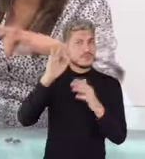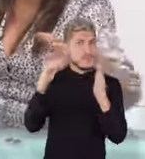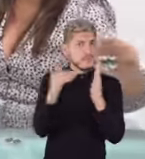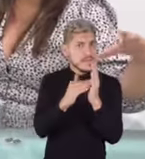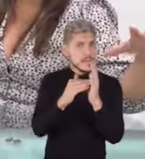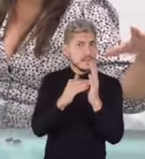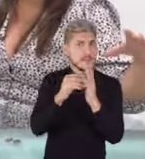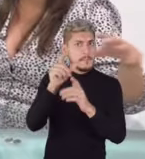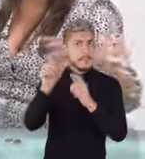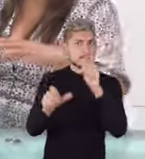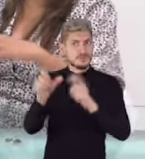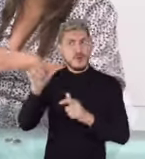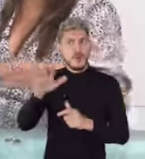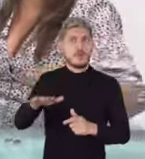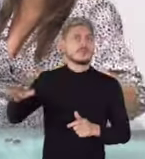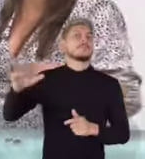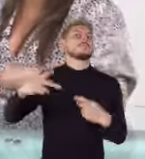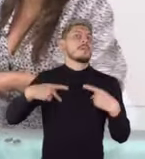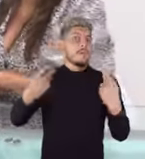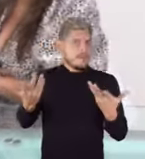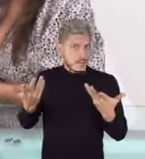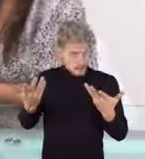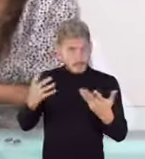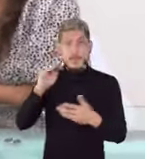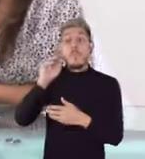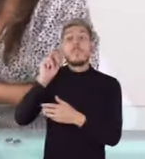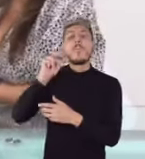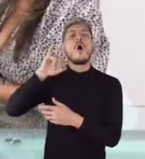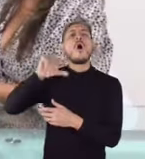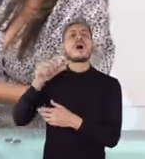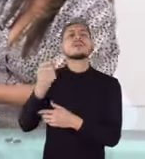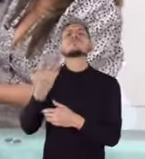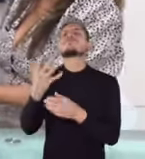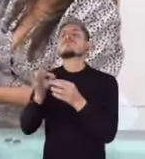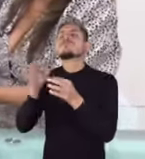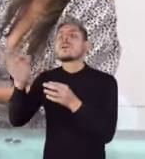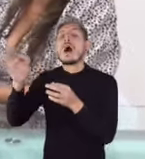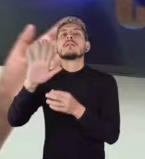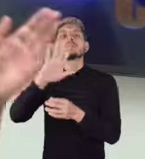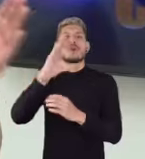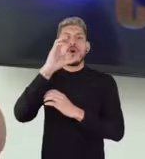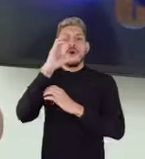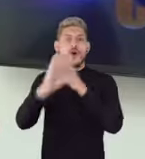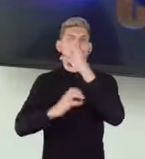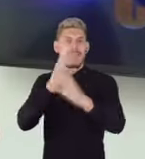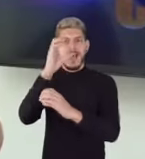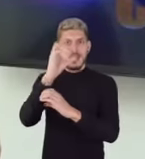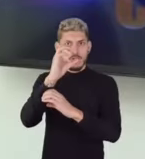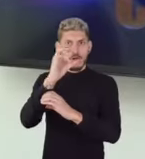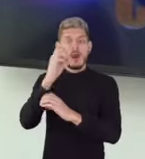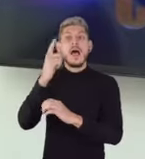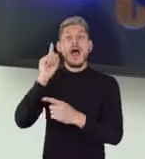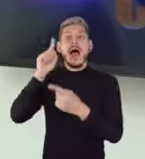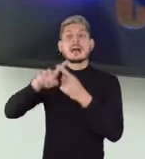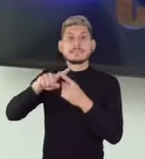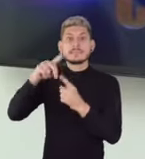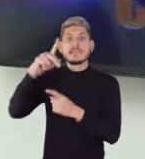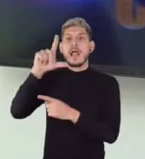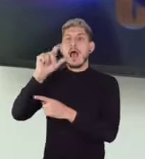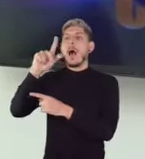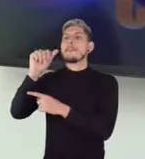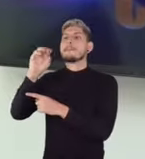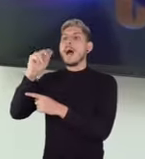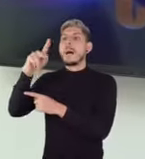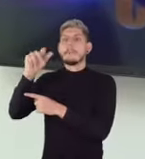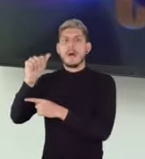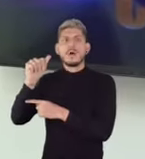¿el río Monjas es más o menos qué sectores? Tengan una idea, desde el condado Shopping hasta el sector de La Pampa. Entonces ya. Son 17 kilómetros